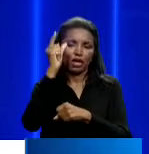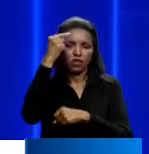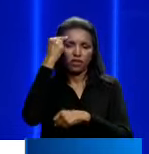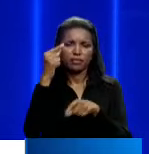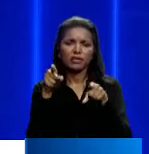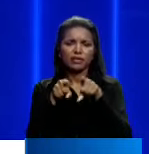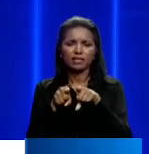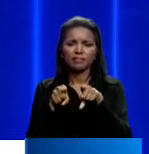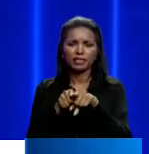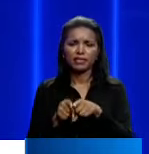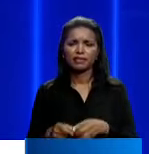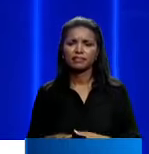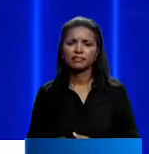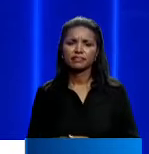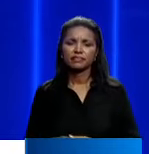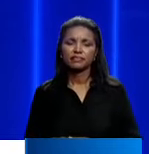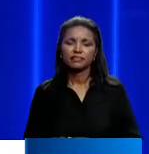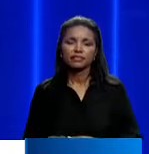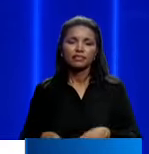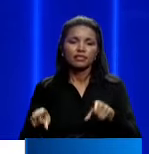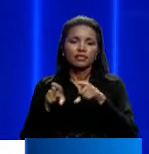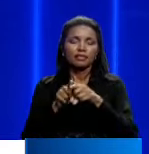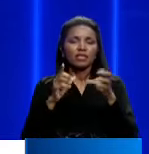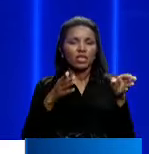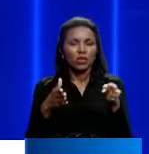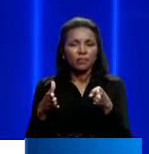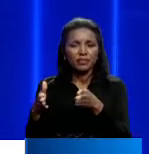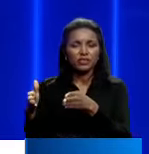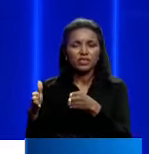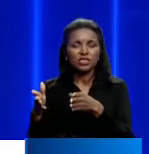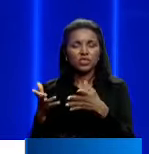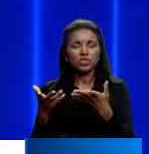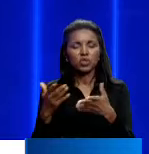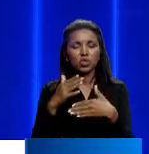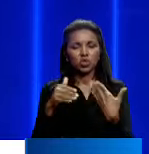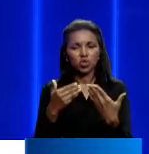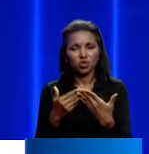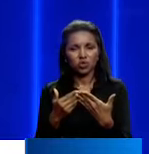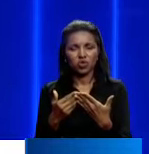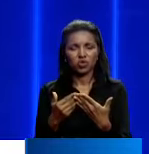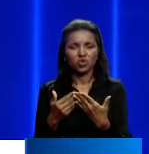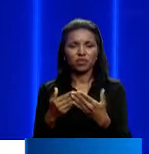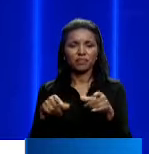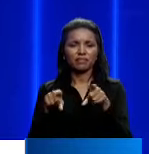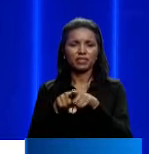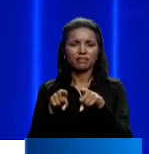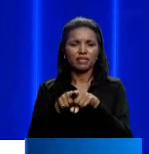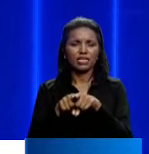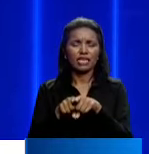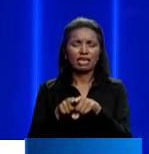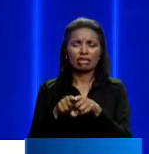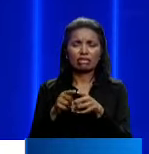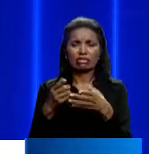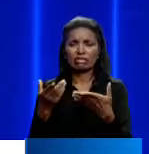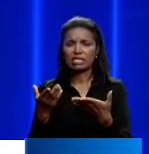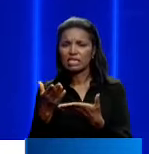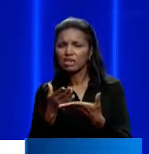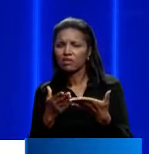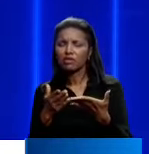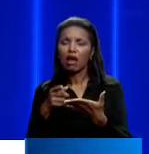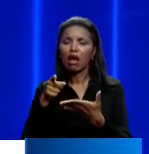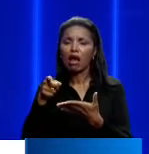también vamos a automatizar los procesos. Con la automatización evitamos la discreción de los funcionarios públicos, de